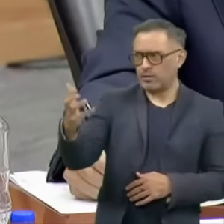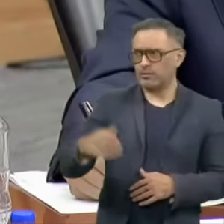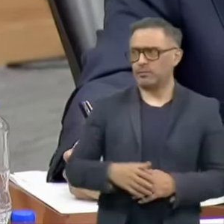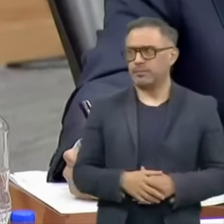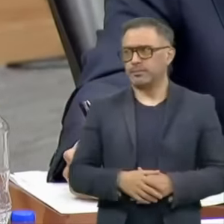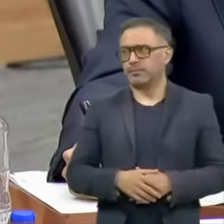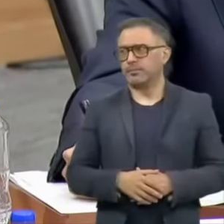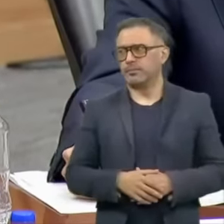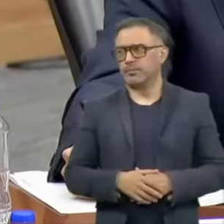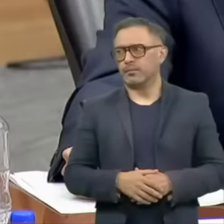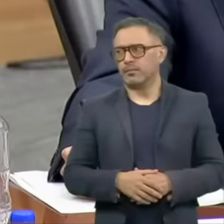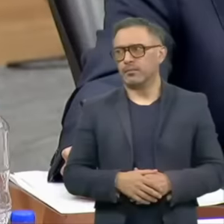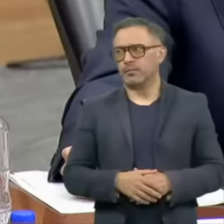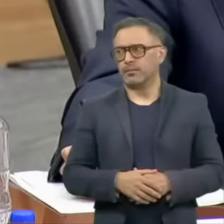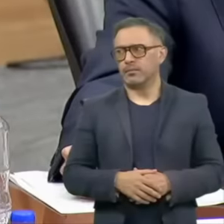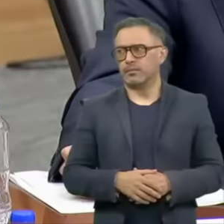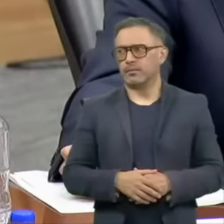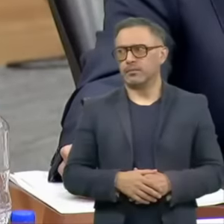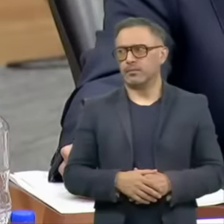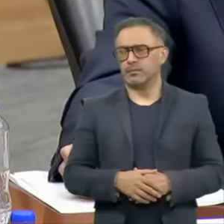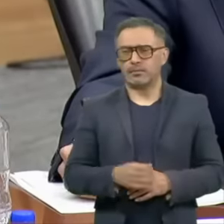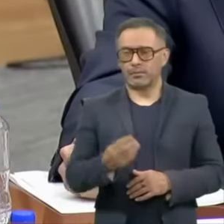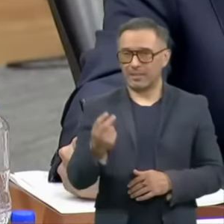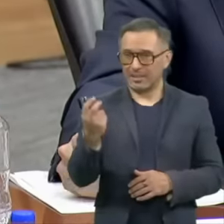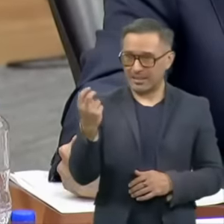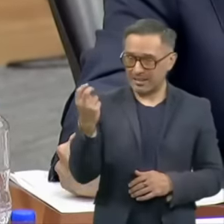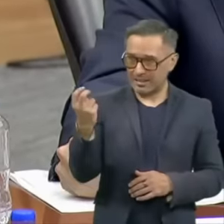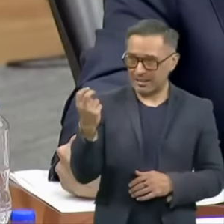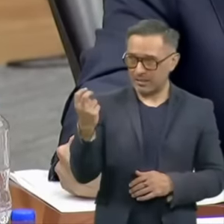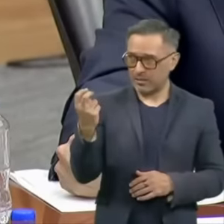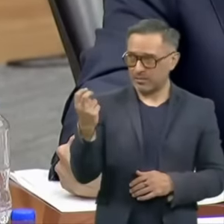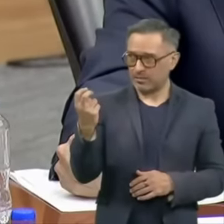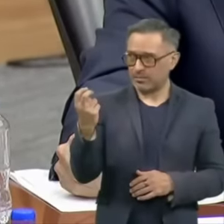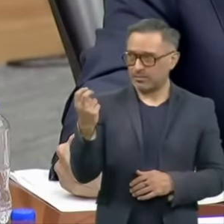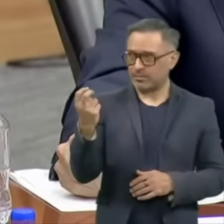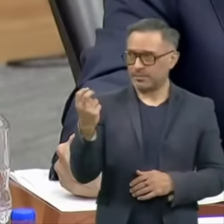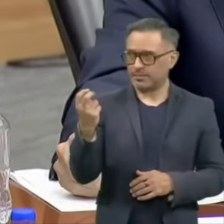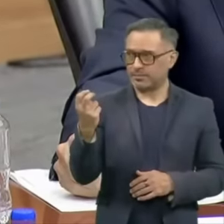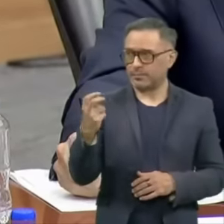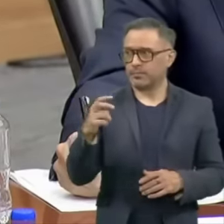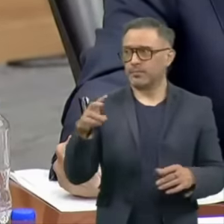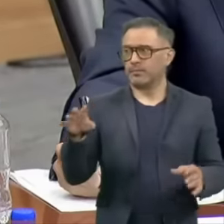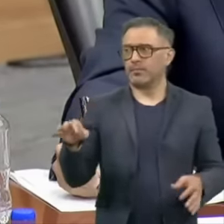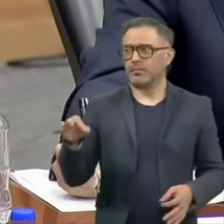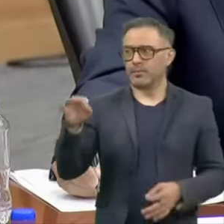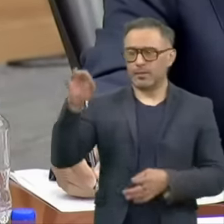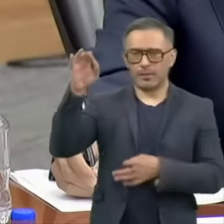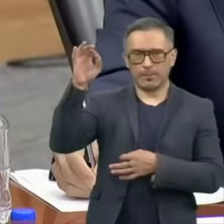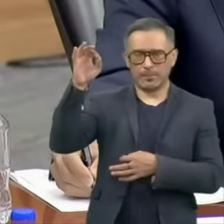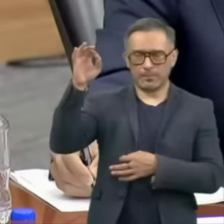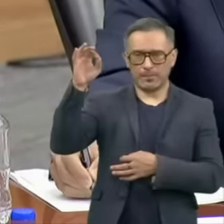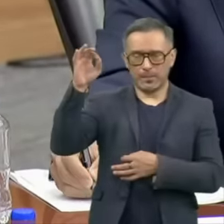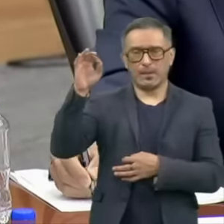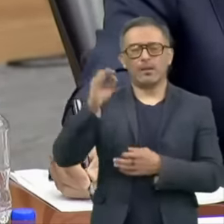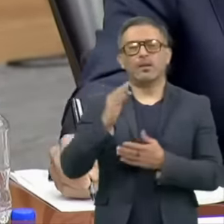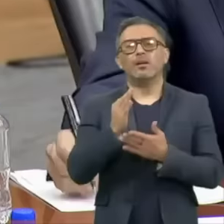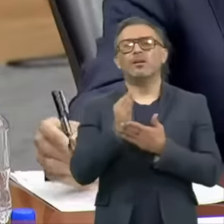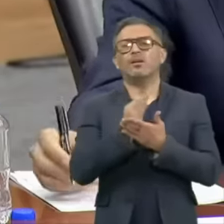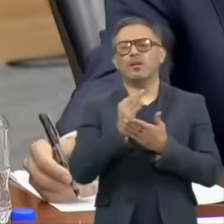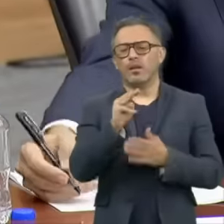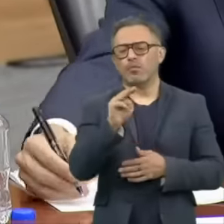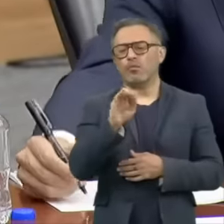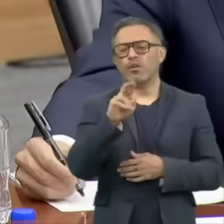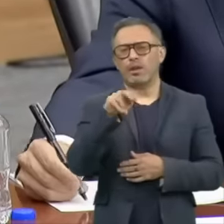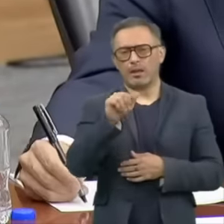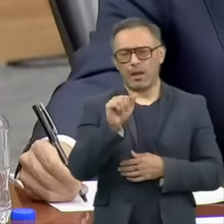Y en esa razón, esto es lo que ganó Morena, el Partido